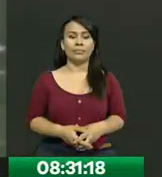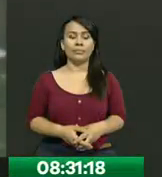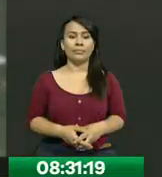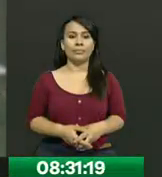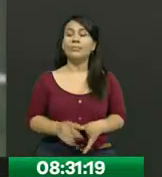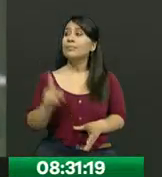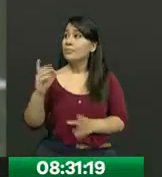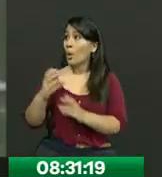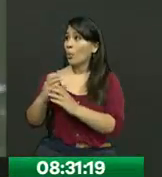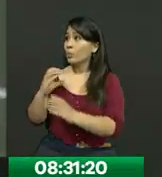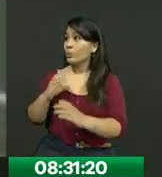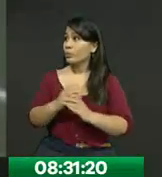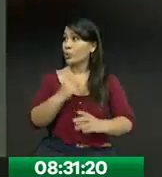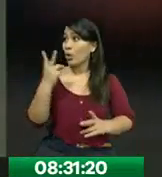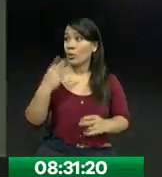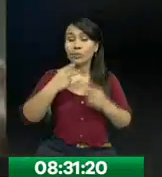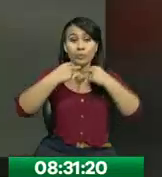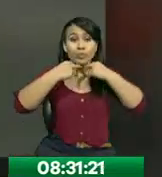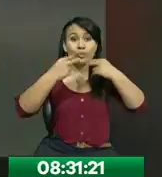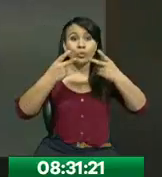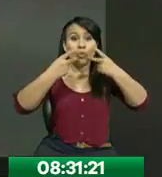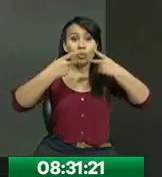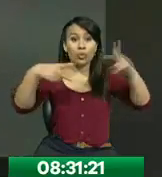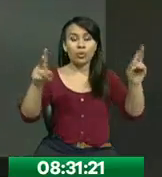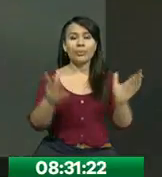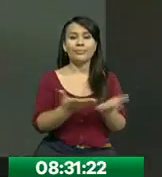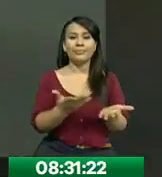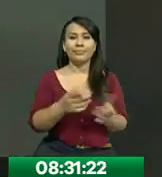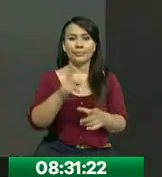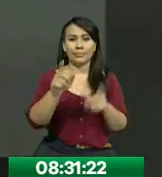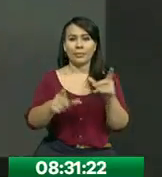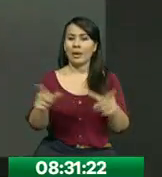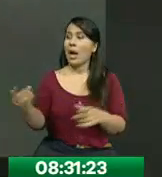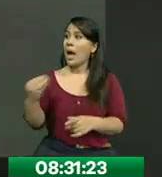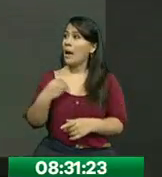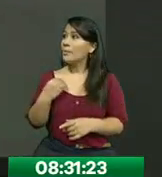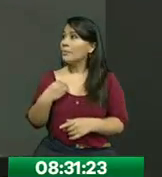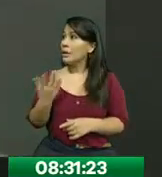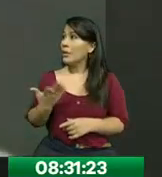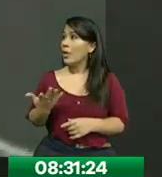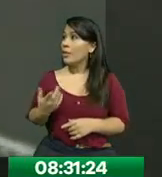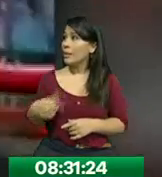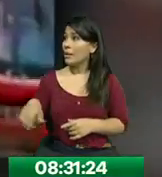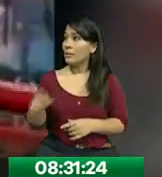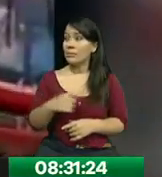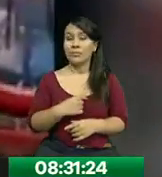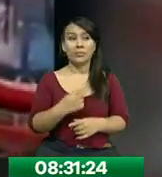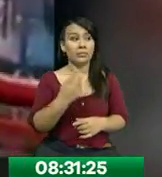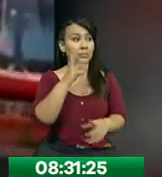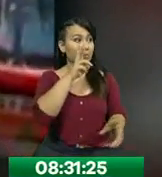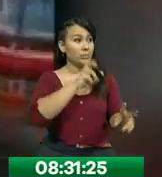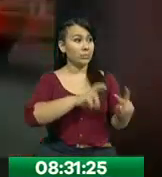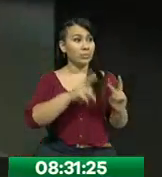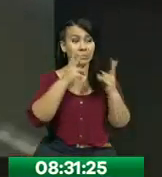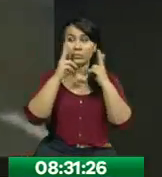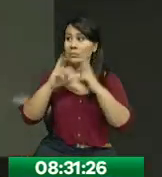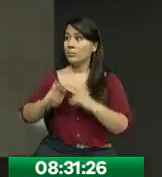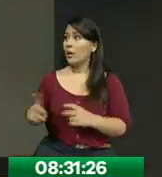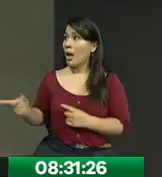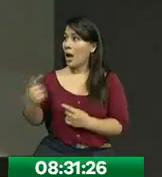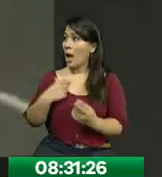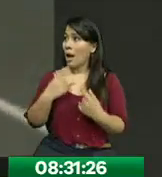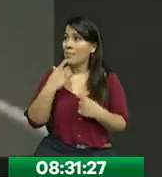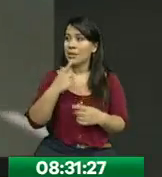Un video difundido a través de redes sociales muestra una pelea entre dos conductores de transporte urbano, uno perteneciente a Quito y el otro al